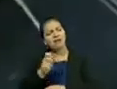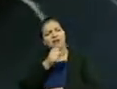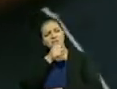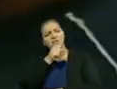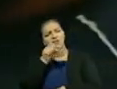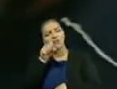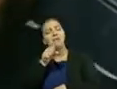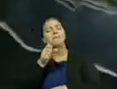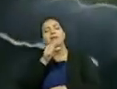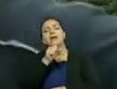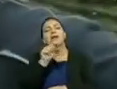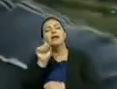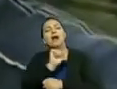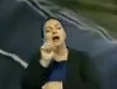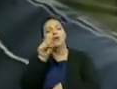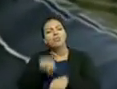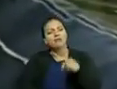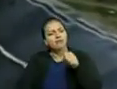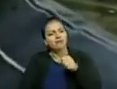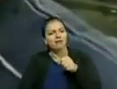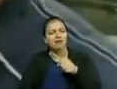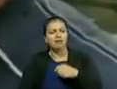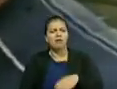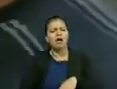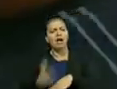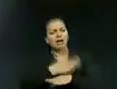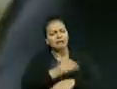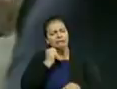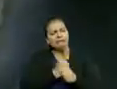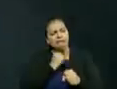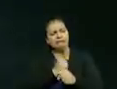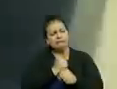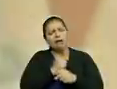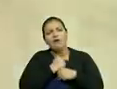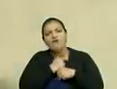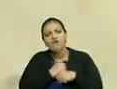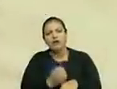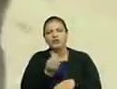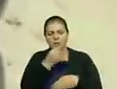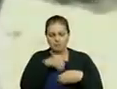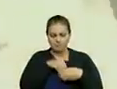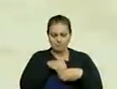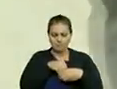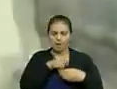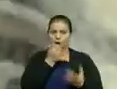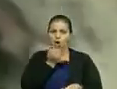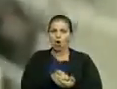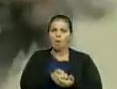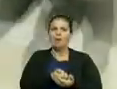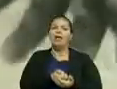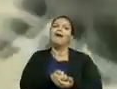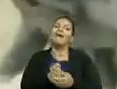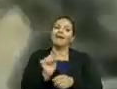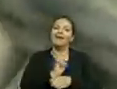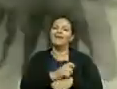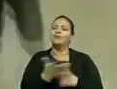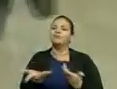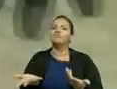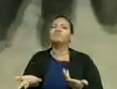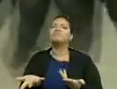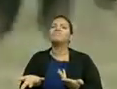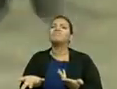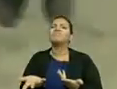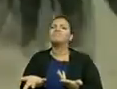quedó? Por falta de señalética, por falta de luz. Señalética. Mírenle las manos no es, también, ¿cómo las tienen? Mi carro no es el primero que se cae. Ya ¿qué ha